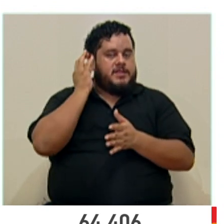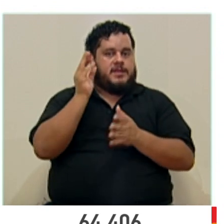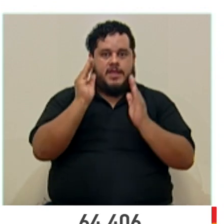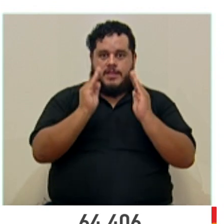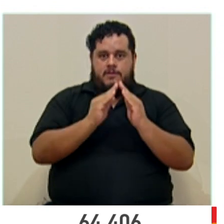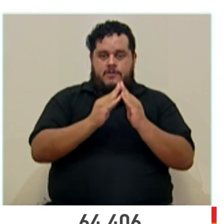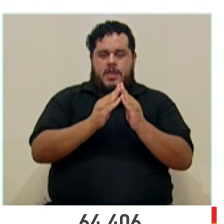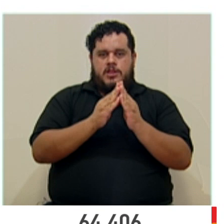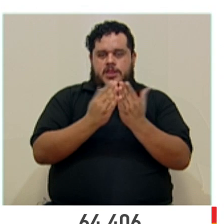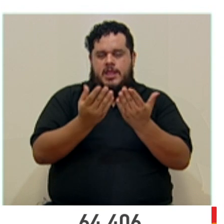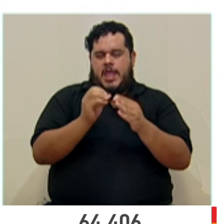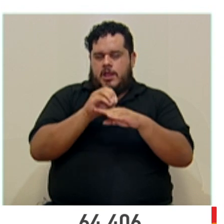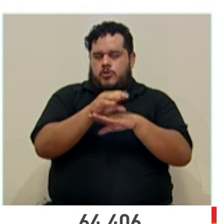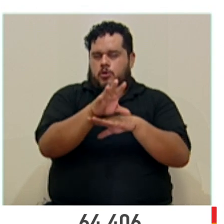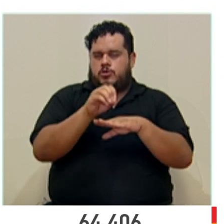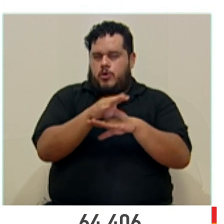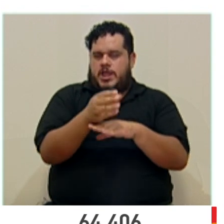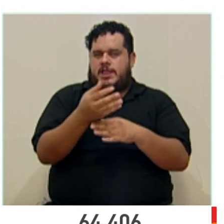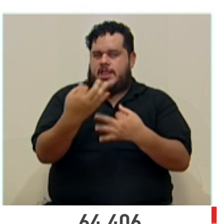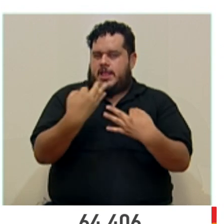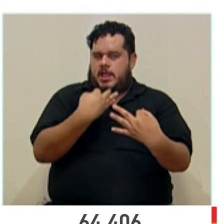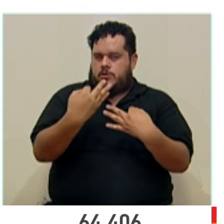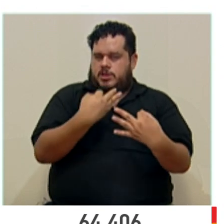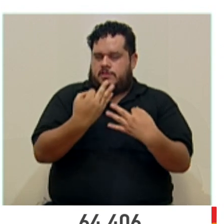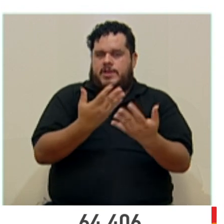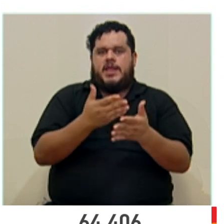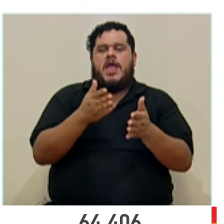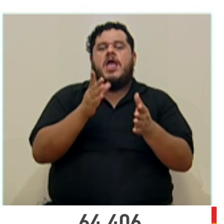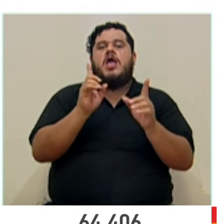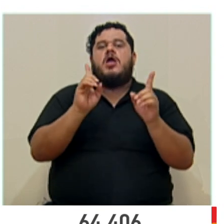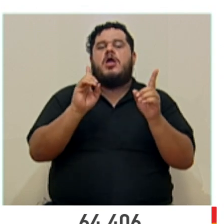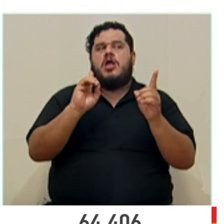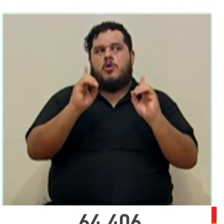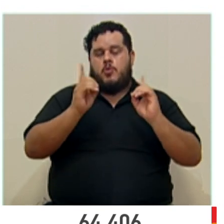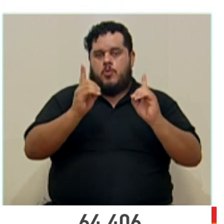oriente sobre cuáles espacios son los que es posible abrir.